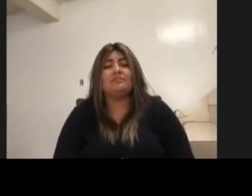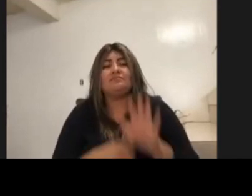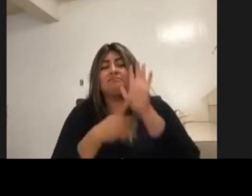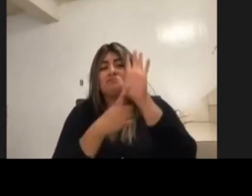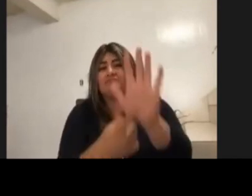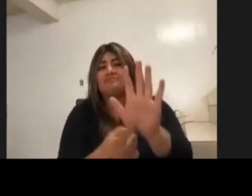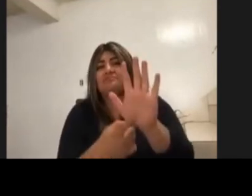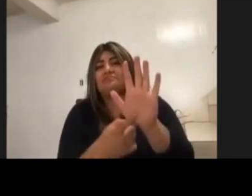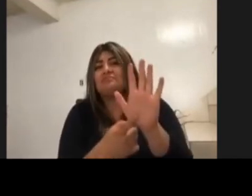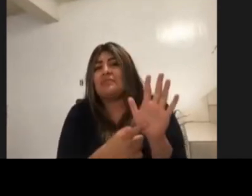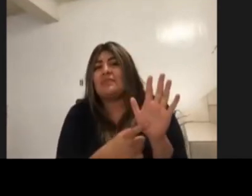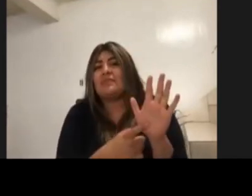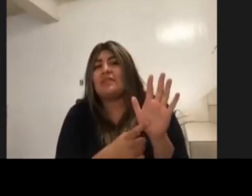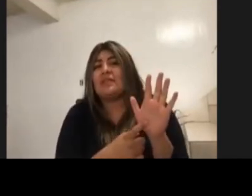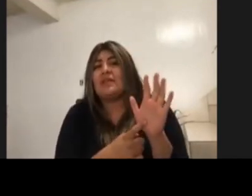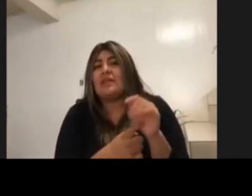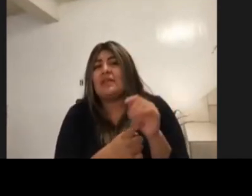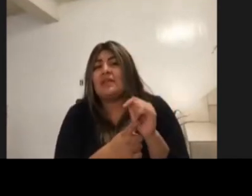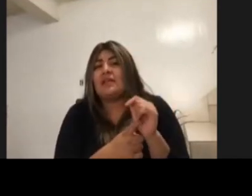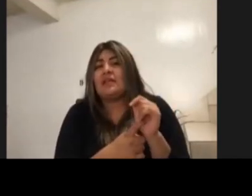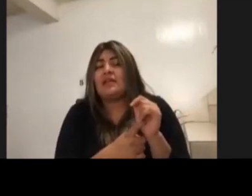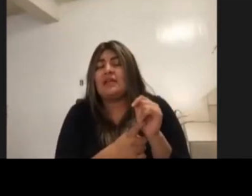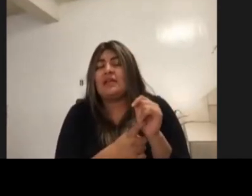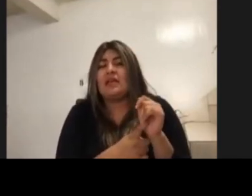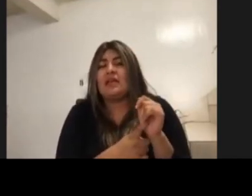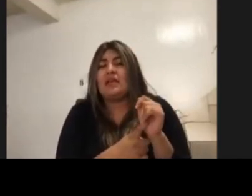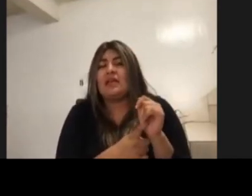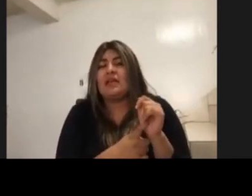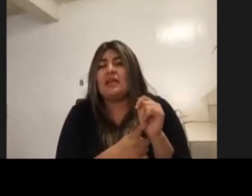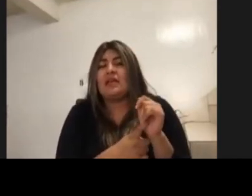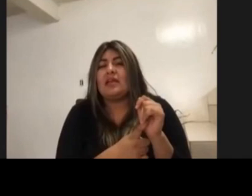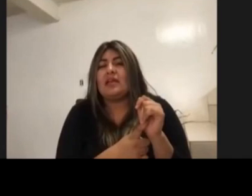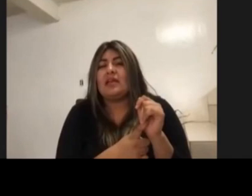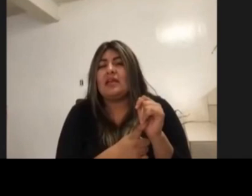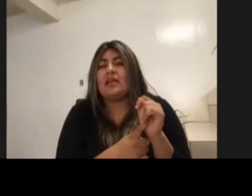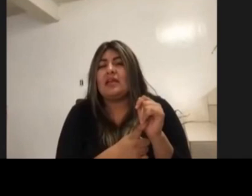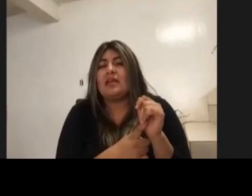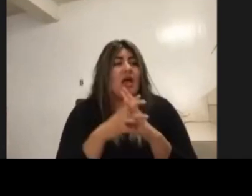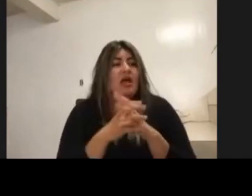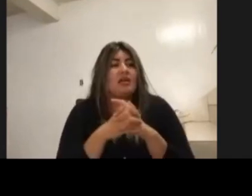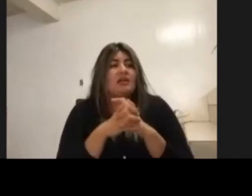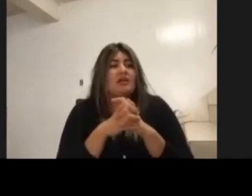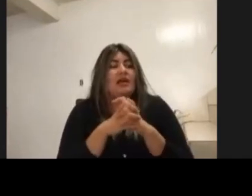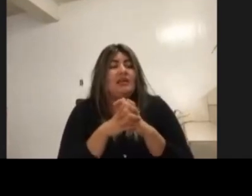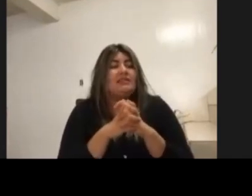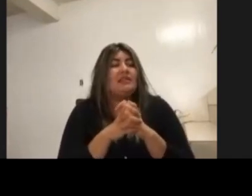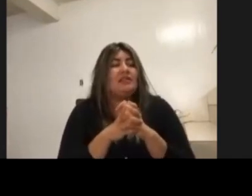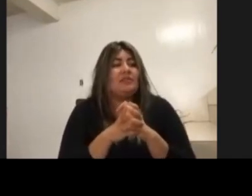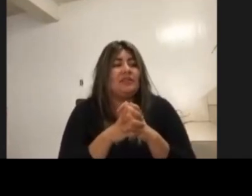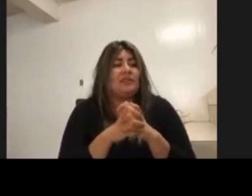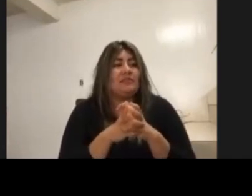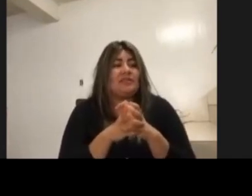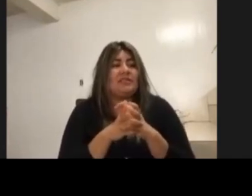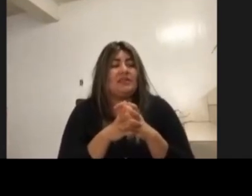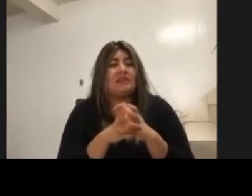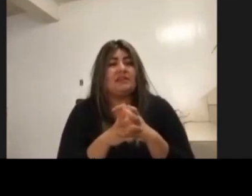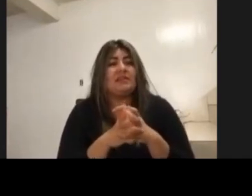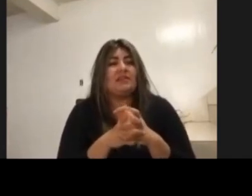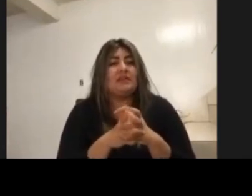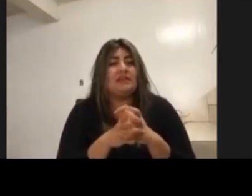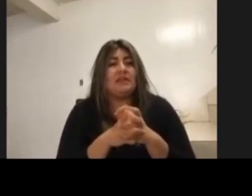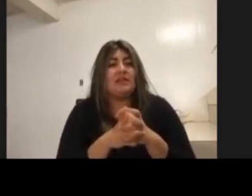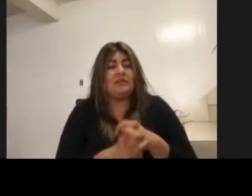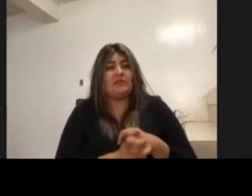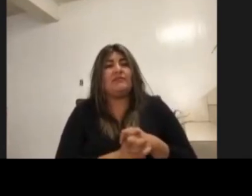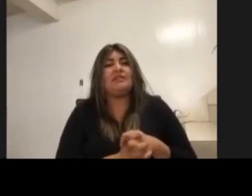es utilizar los mapas mentales y conceptuales. Este es inglés. Este es un niño con síndrome de Down en